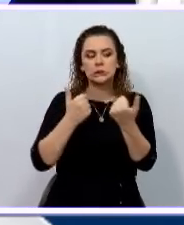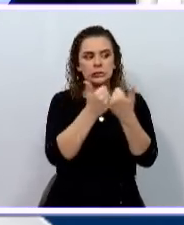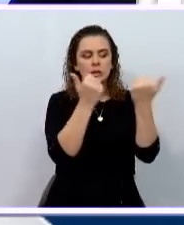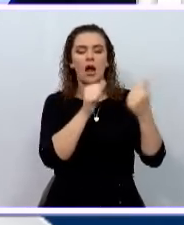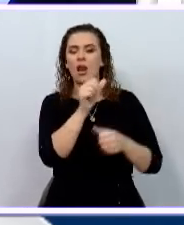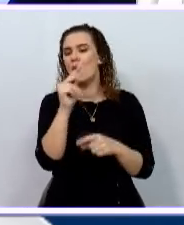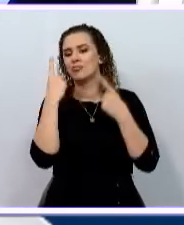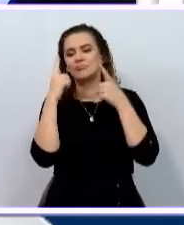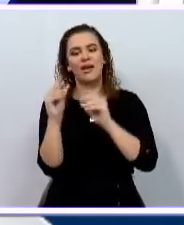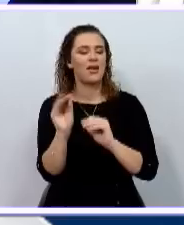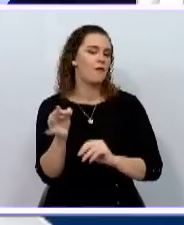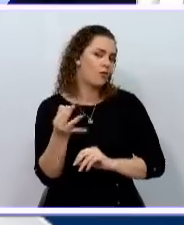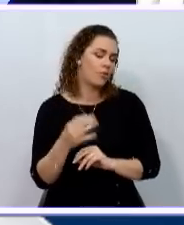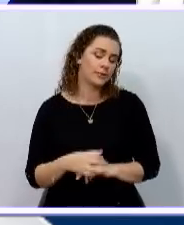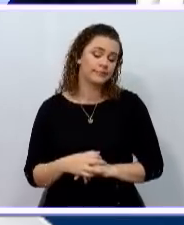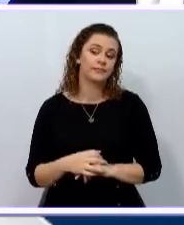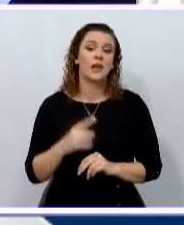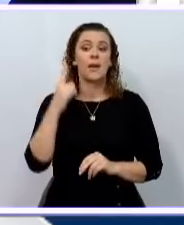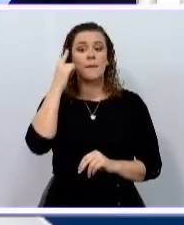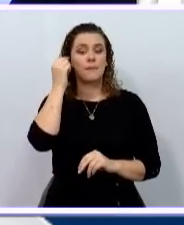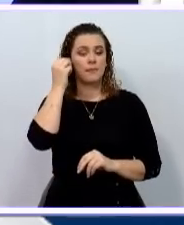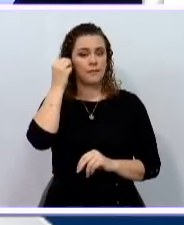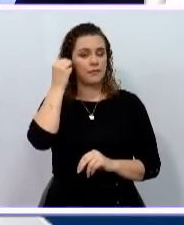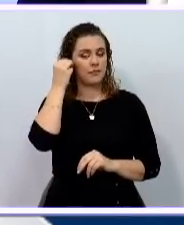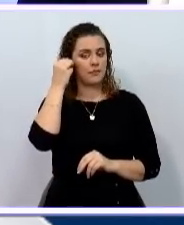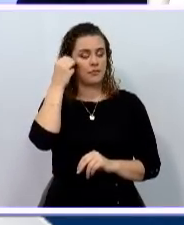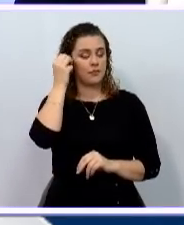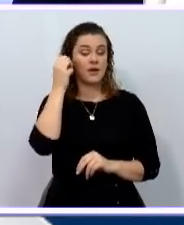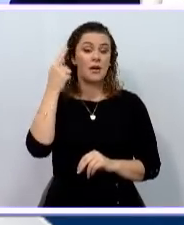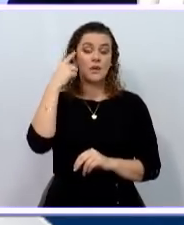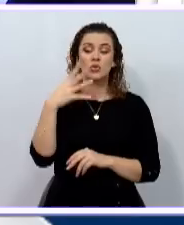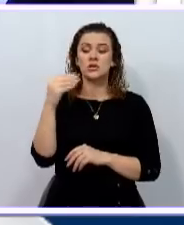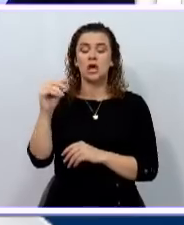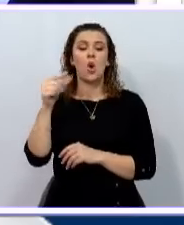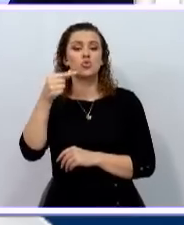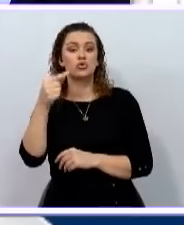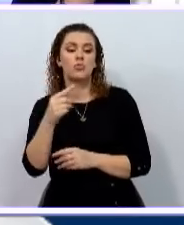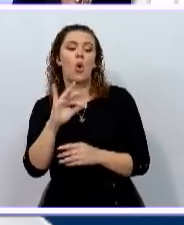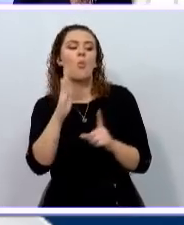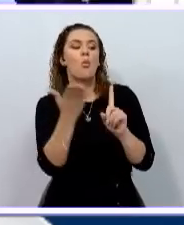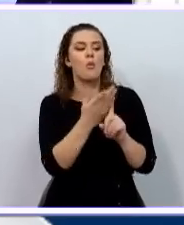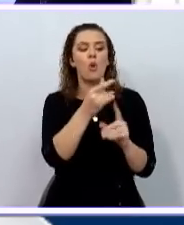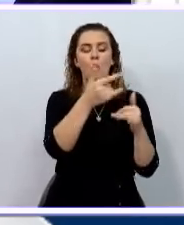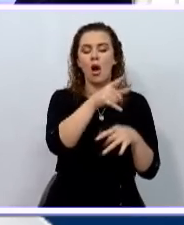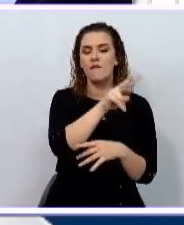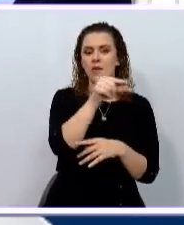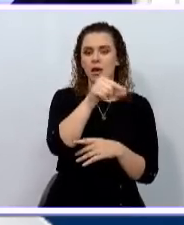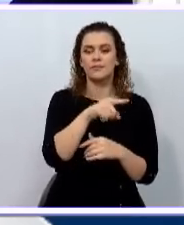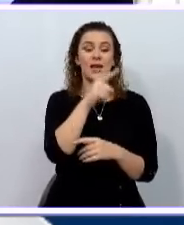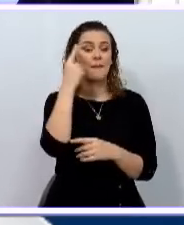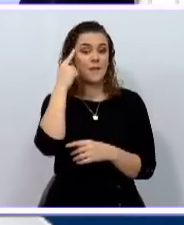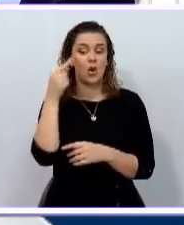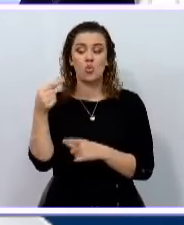a la liga bueno no lo logró de ninguna manera pienso en la salida de Guzmán en qué perjudicó muchísimo el plan de juego de Vladimir él pensó